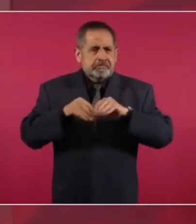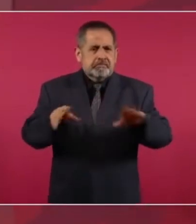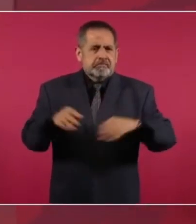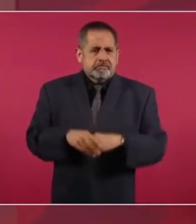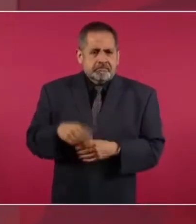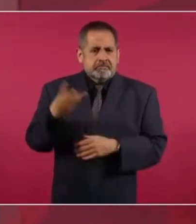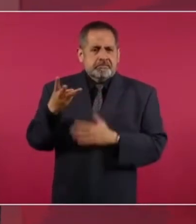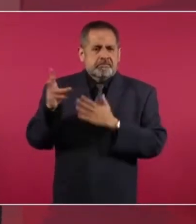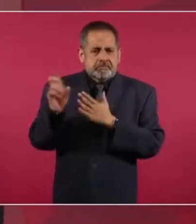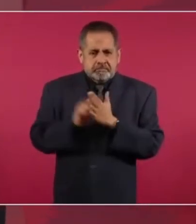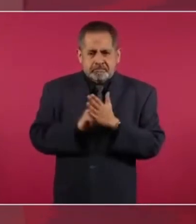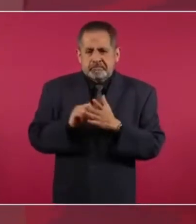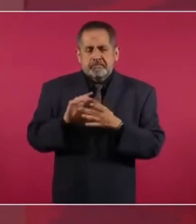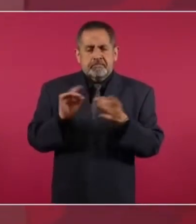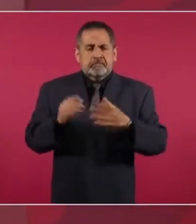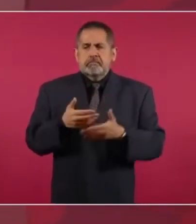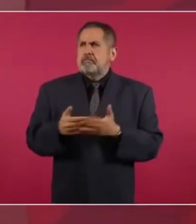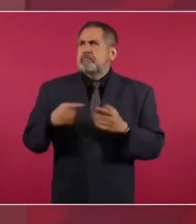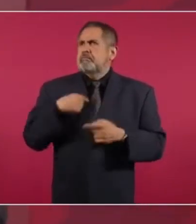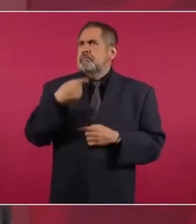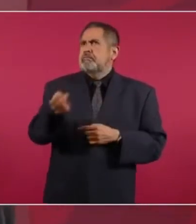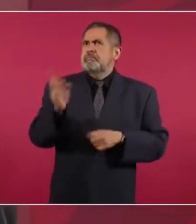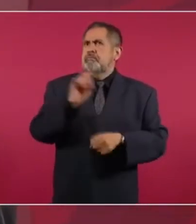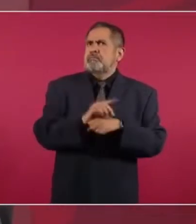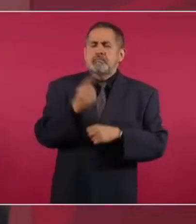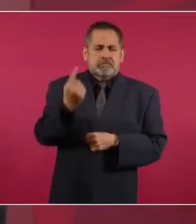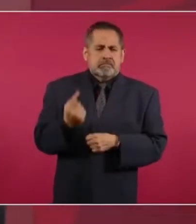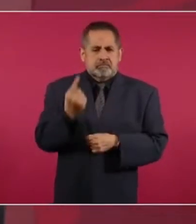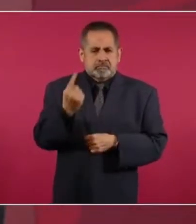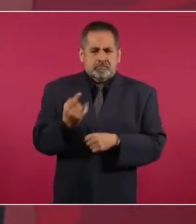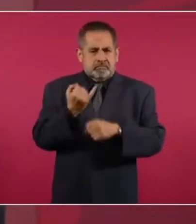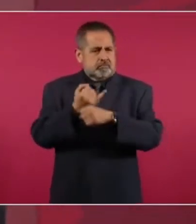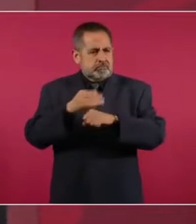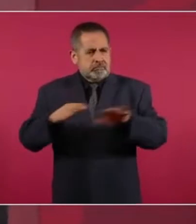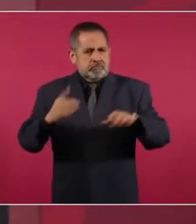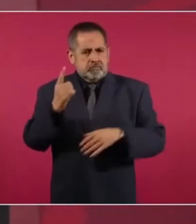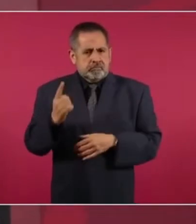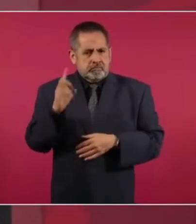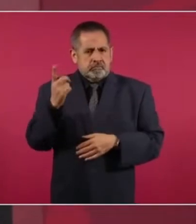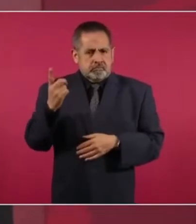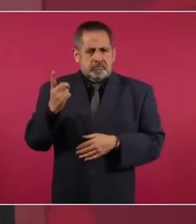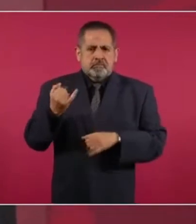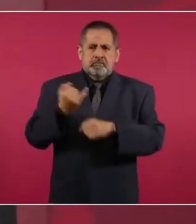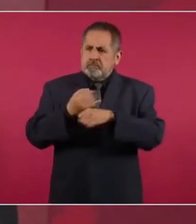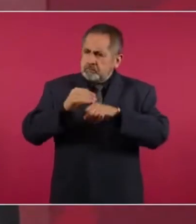cada 3 meses. Ahora me toca el día 1 de diciembre.